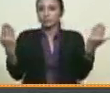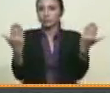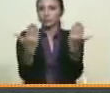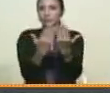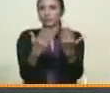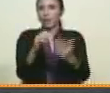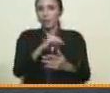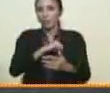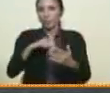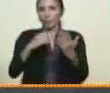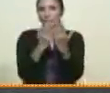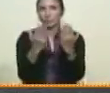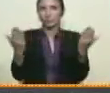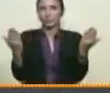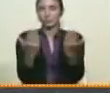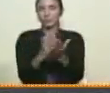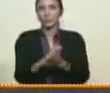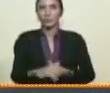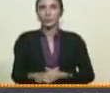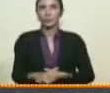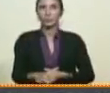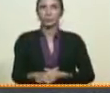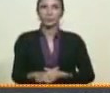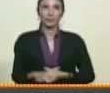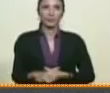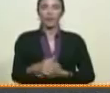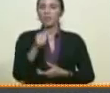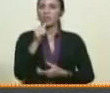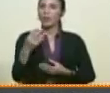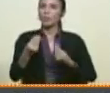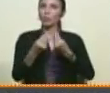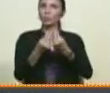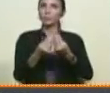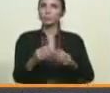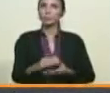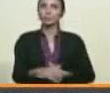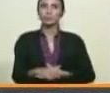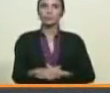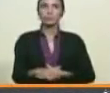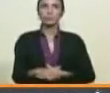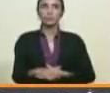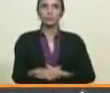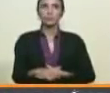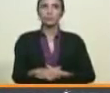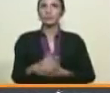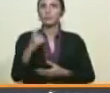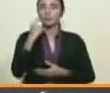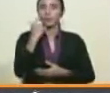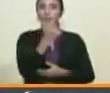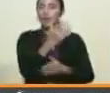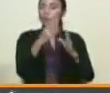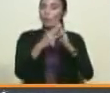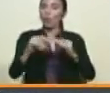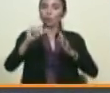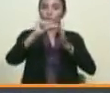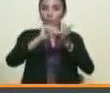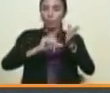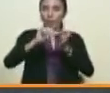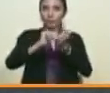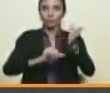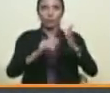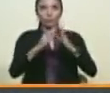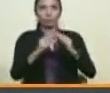estamos doctor luis lópez quien continúa el recorrido presidente mire aquí estamos en todo lo que es el área quirúrgica esta área en